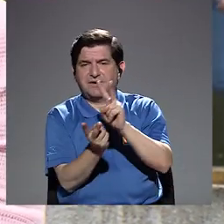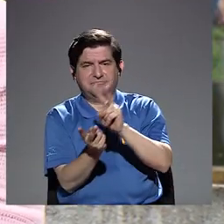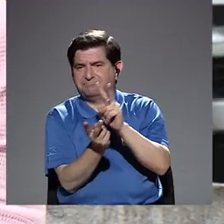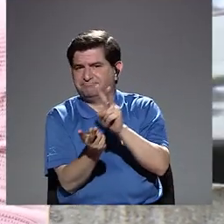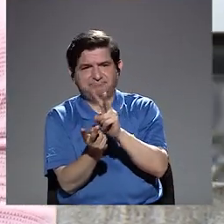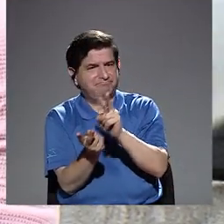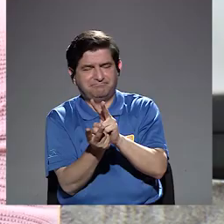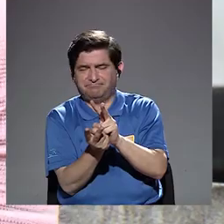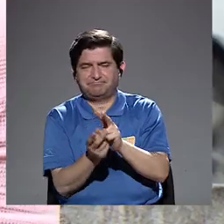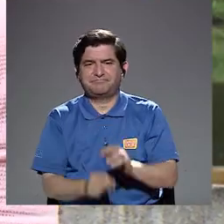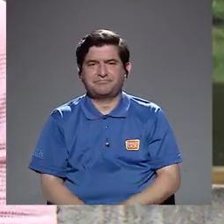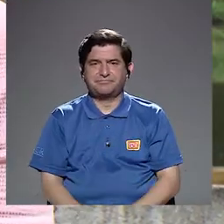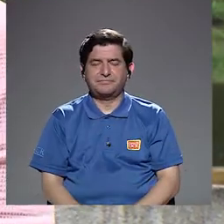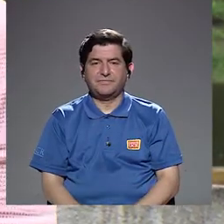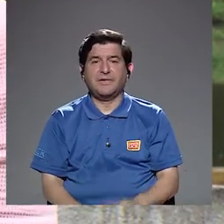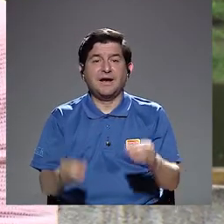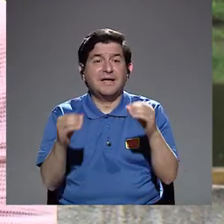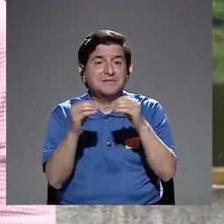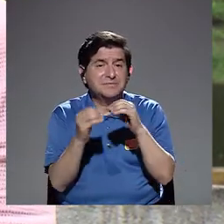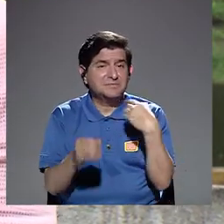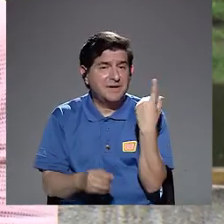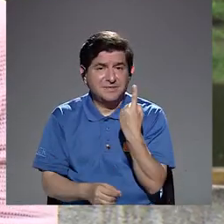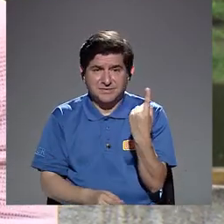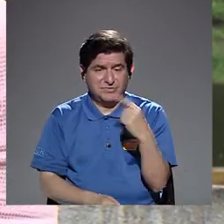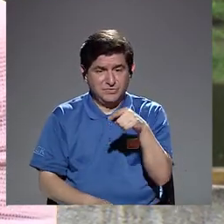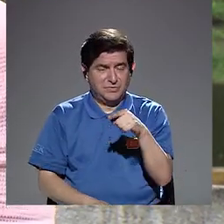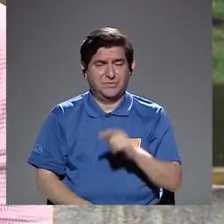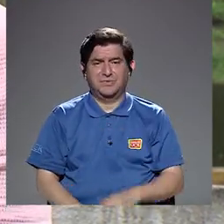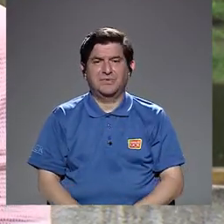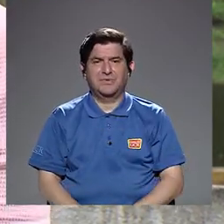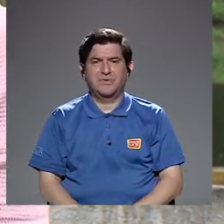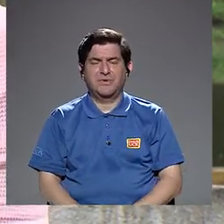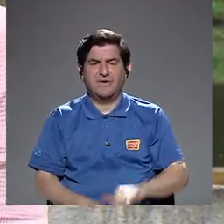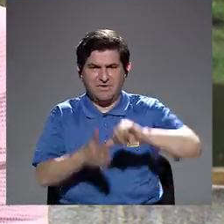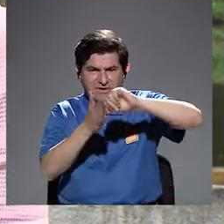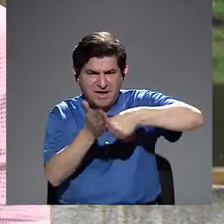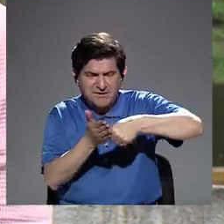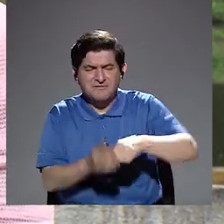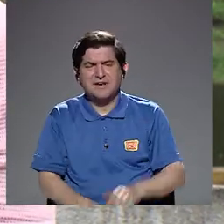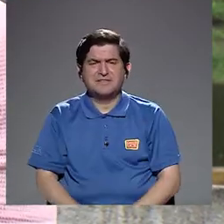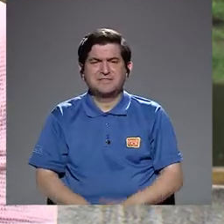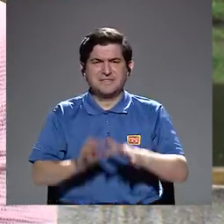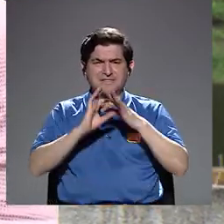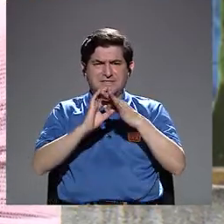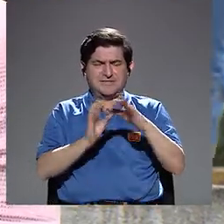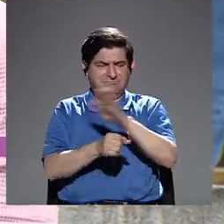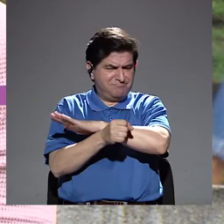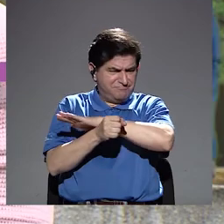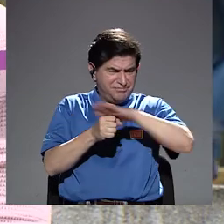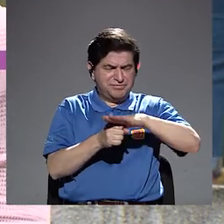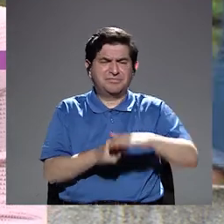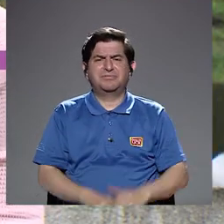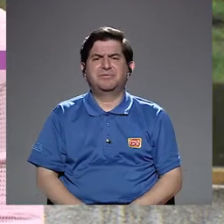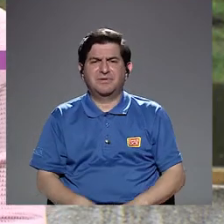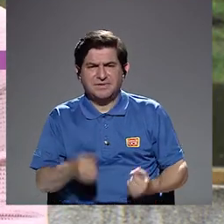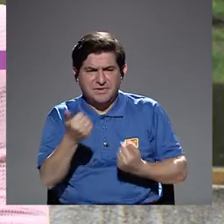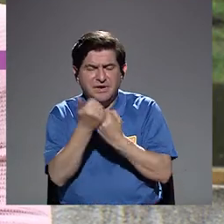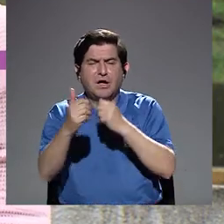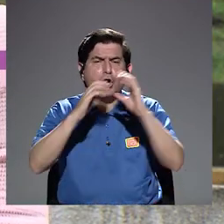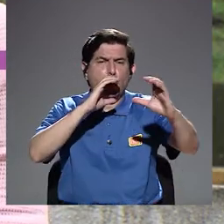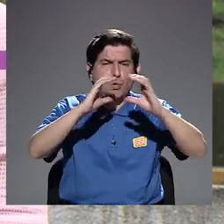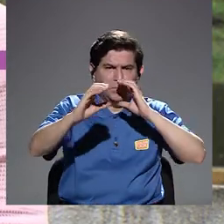tal coital, que va mucho más allá de eso. Entonces, enfatizar mucho una sexualidad integral en el sentido de reforzar mucho lo que